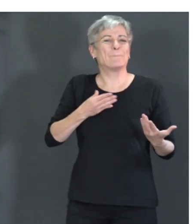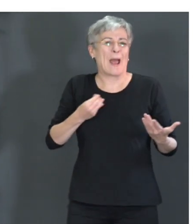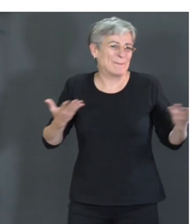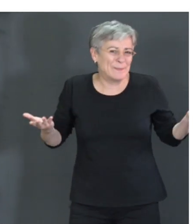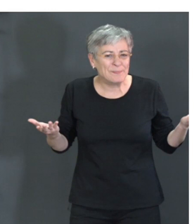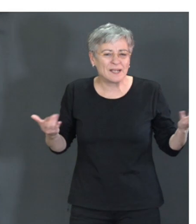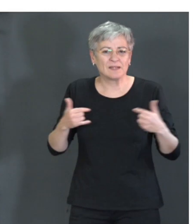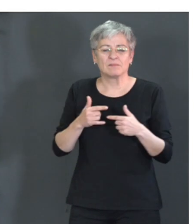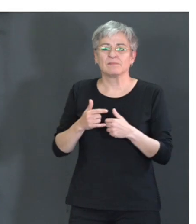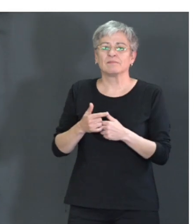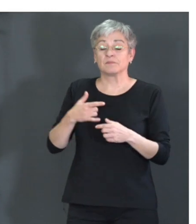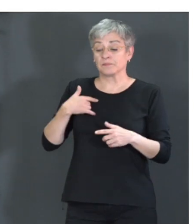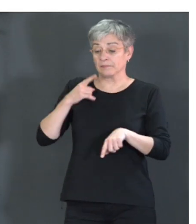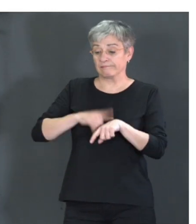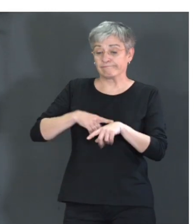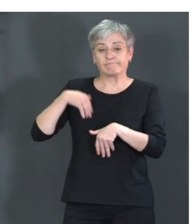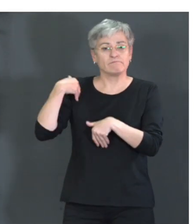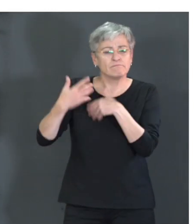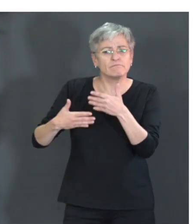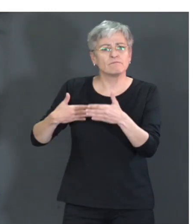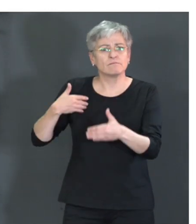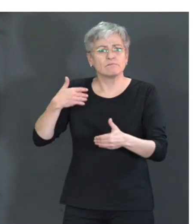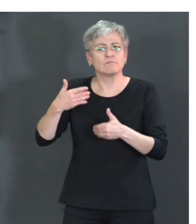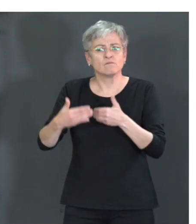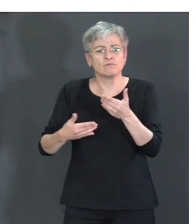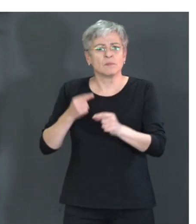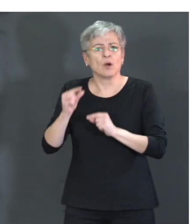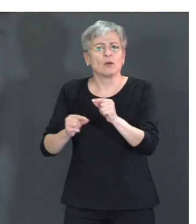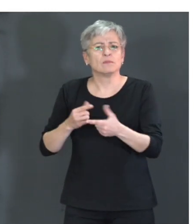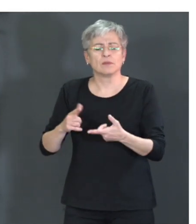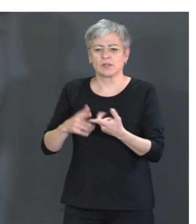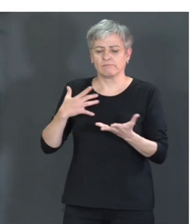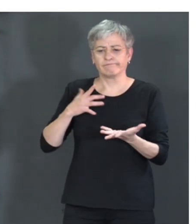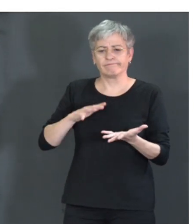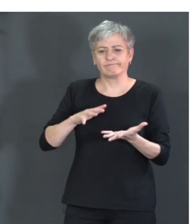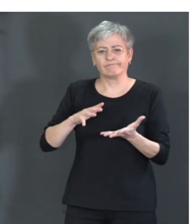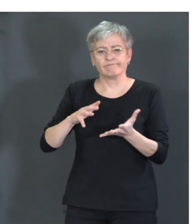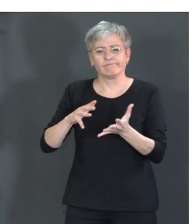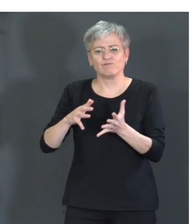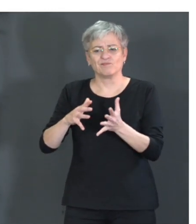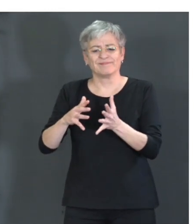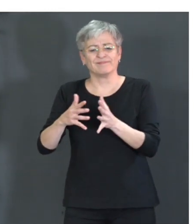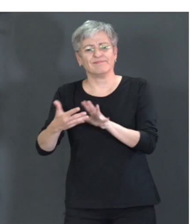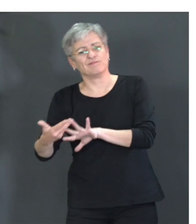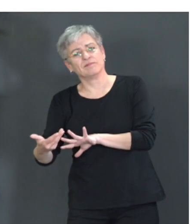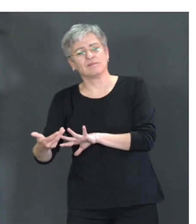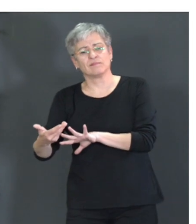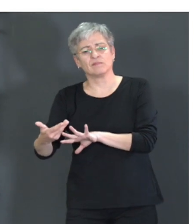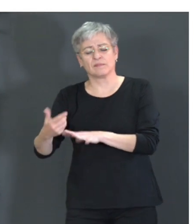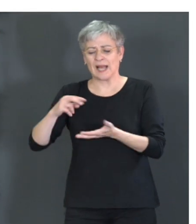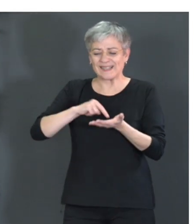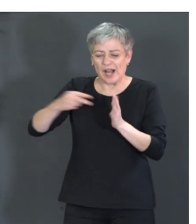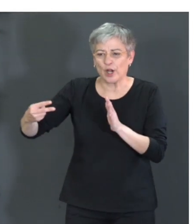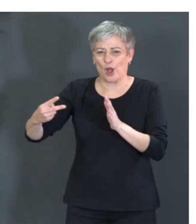pero sí que con el paso del tiempo, poco a poco lo que se ha ido es adoptando estas